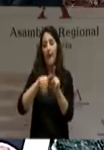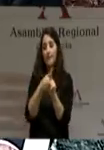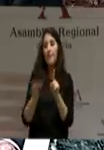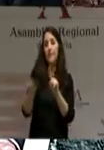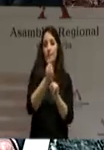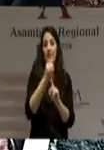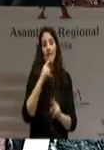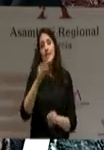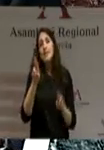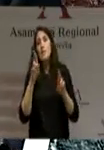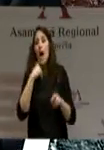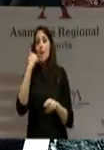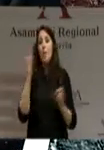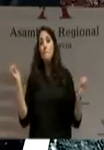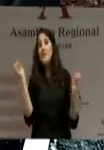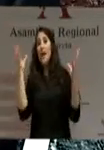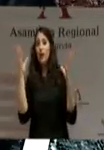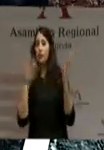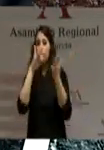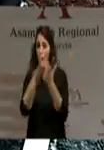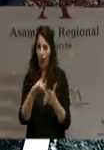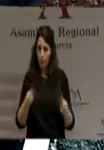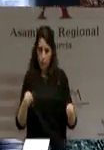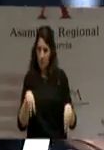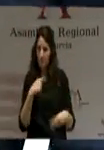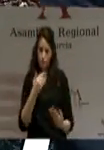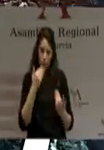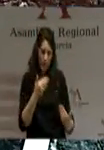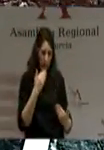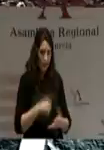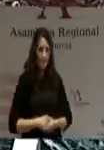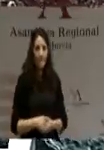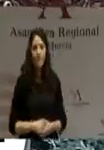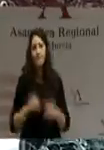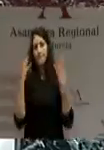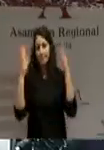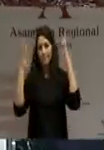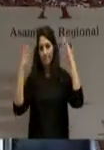Garre. No suelen, desgraciadamente, llegar. Muchas gracias. Gracias, señor presidente.